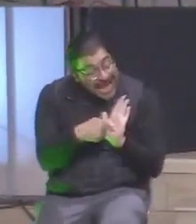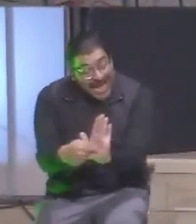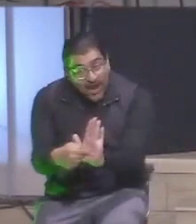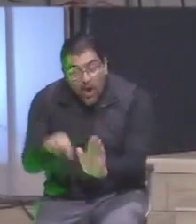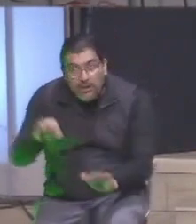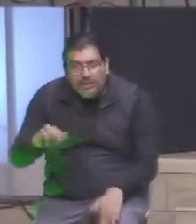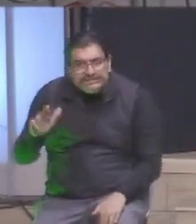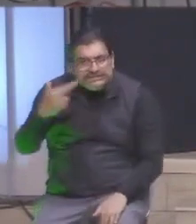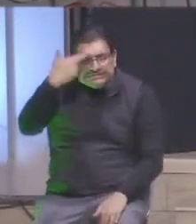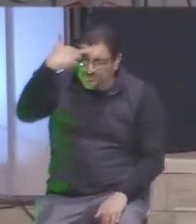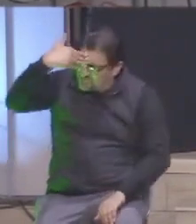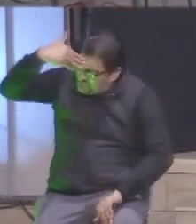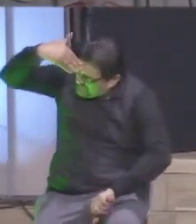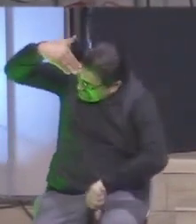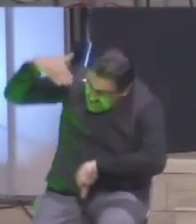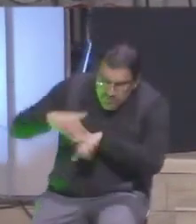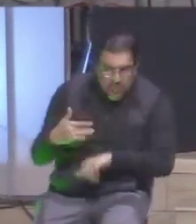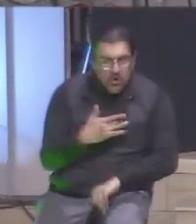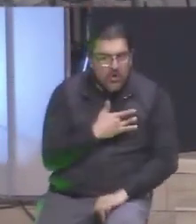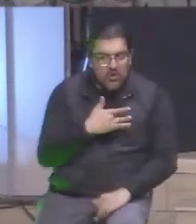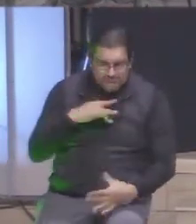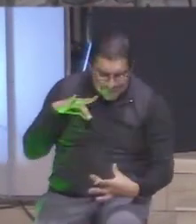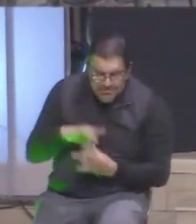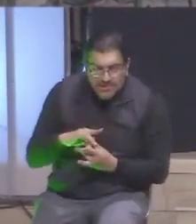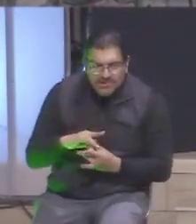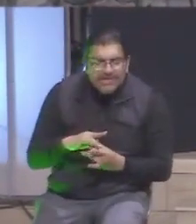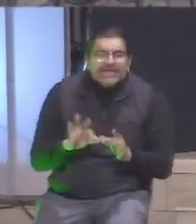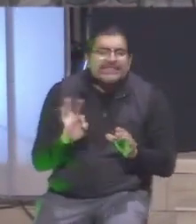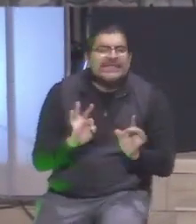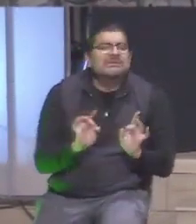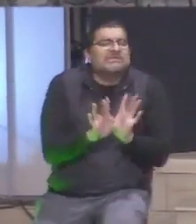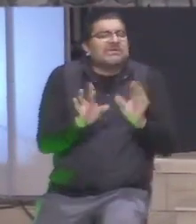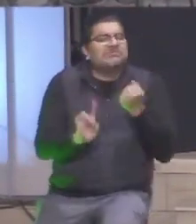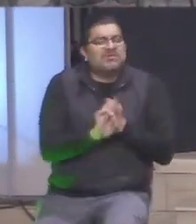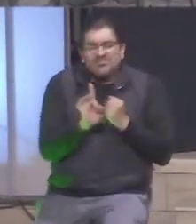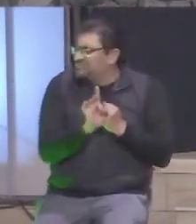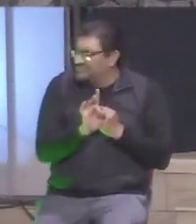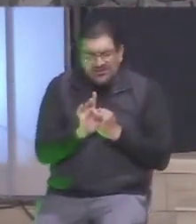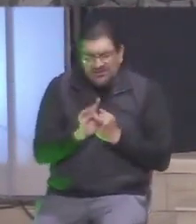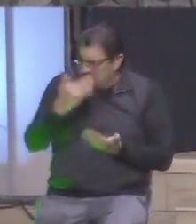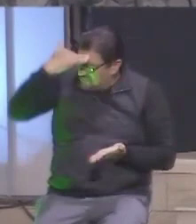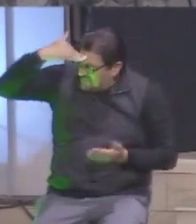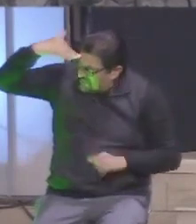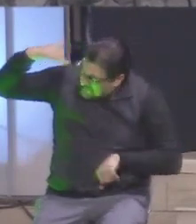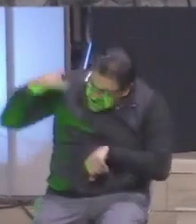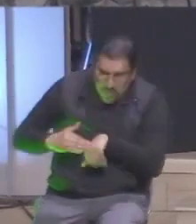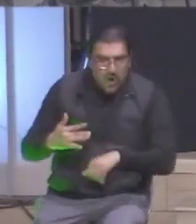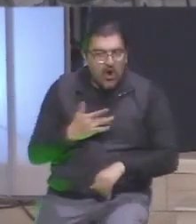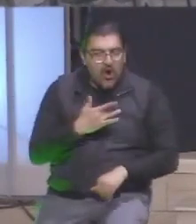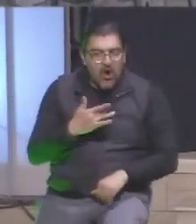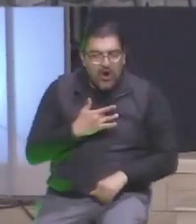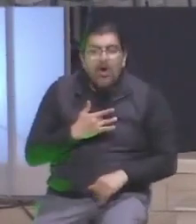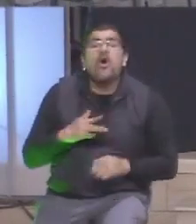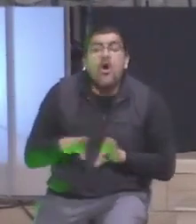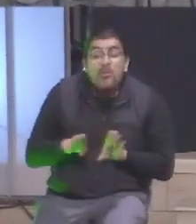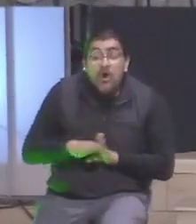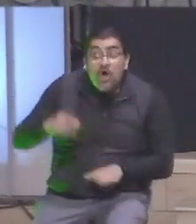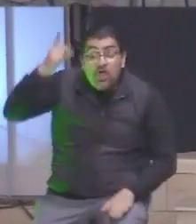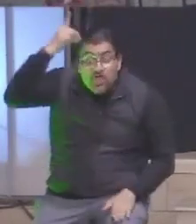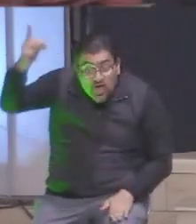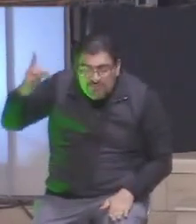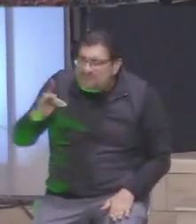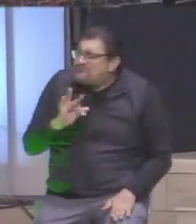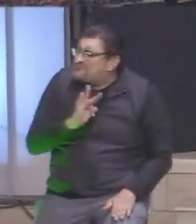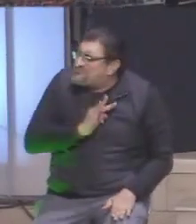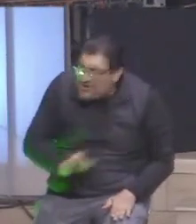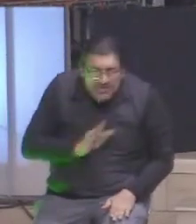en tu vida para cualquier creyente deberíamos confiar en que Dios puede hacer